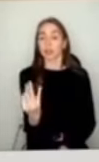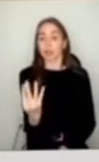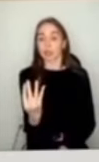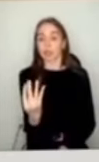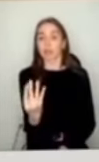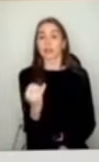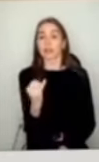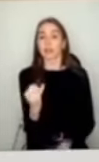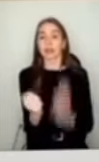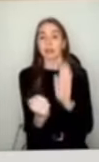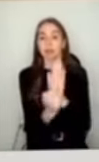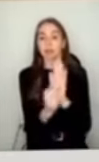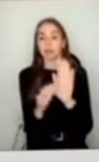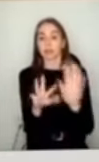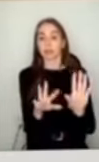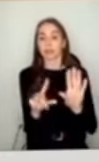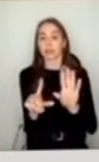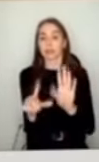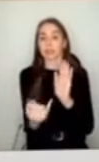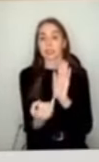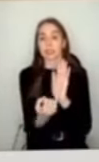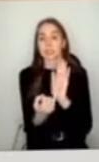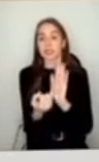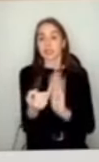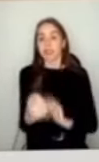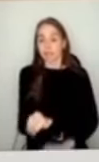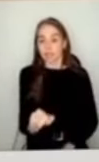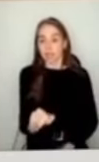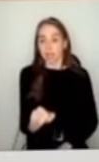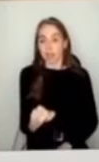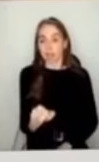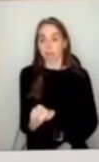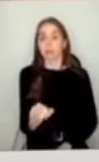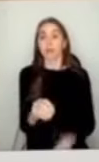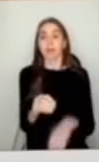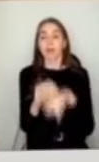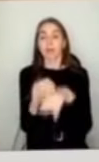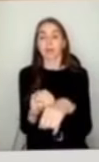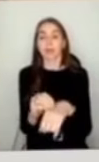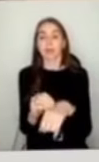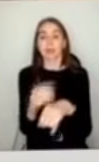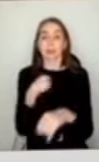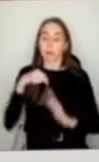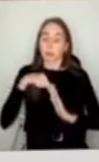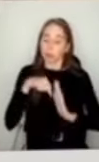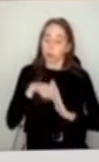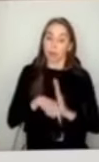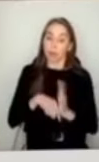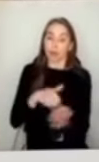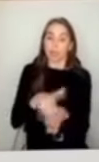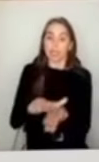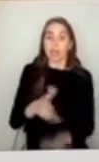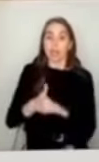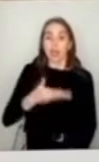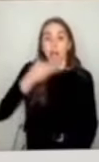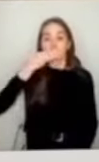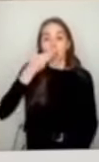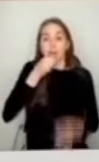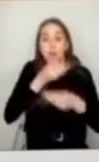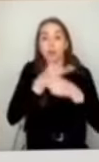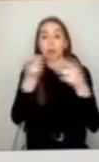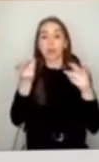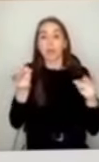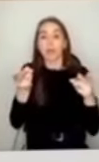artículo 97, inciso final. Esto es para hacer presente mi más profundo rechazo a las declaraciones públicas del canciller